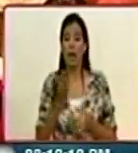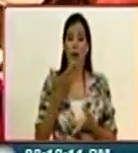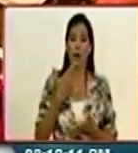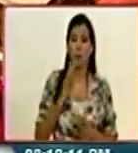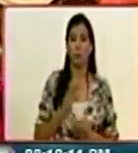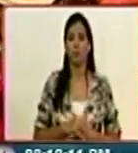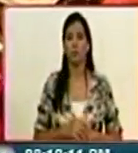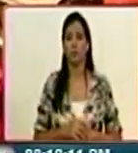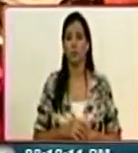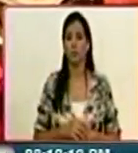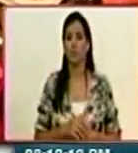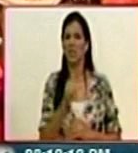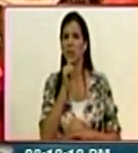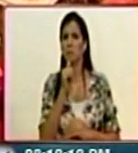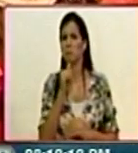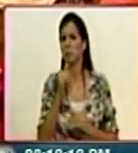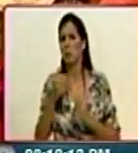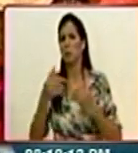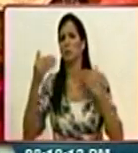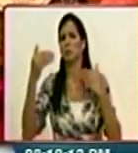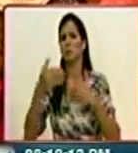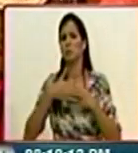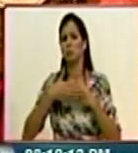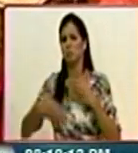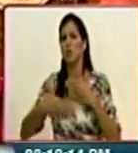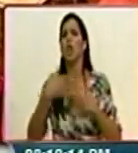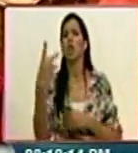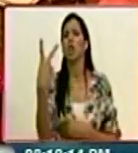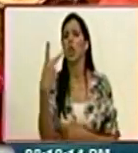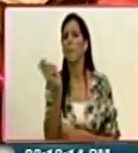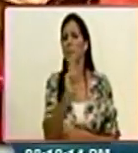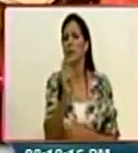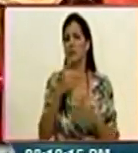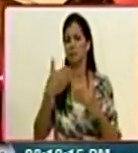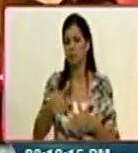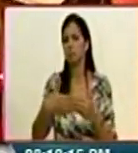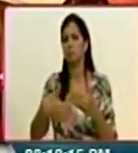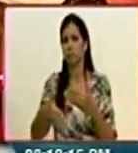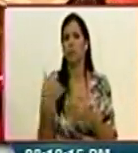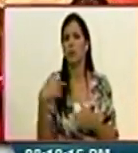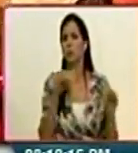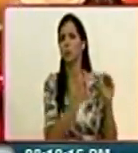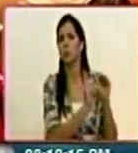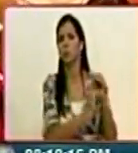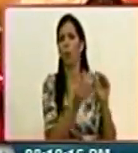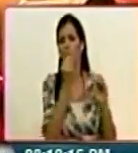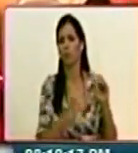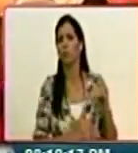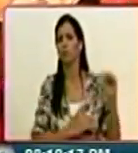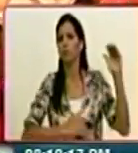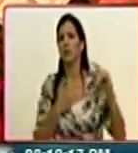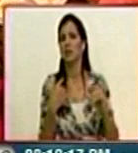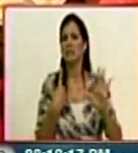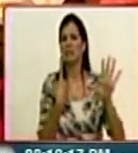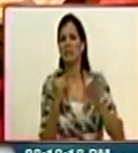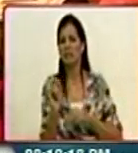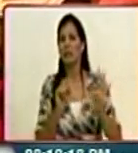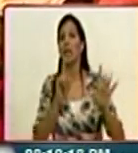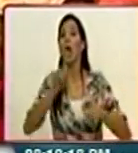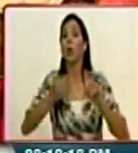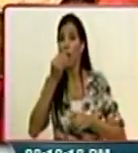mínimo en el lapso de tiempo, tiene para 2 meses. Hay productos que tenemos el abastecimiento para 60,